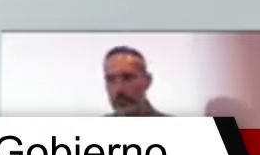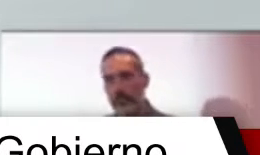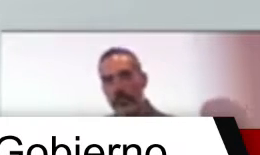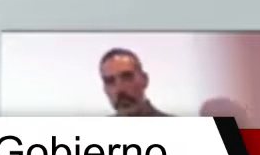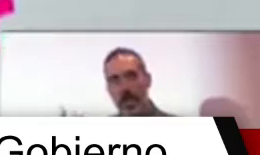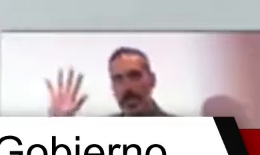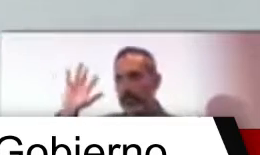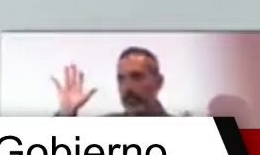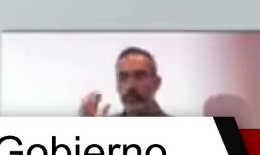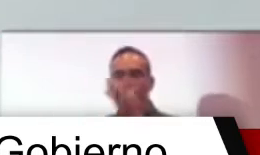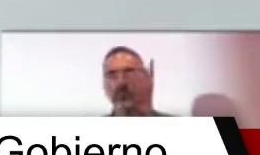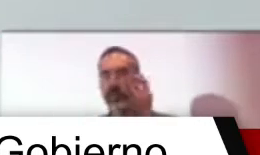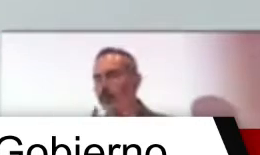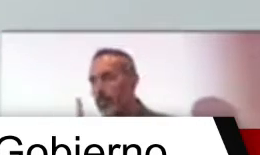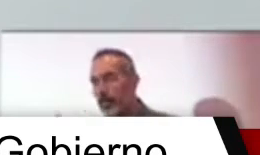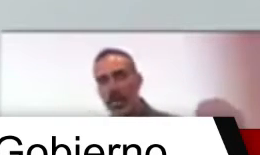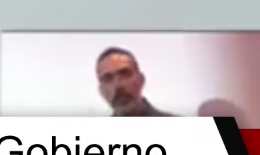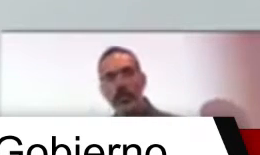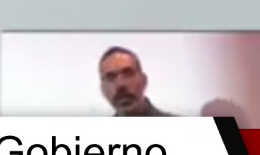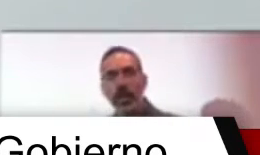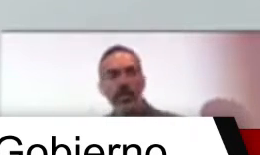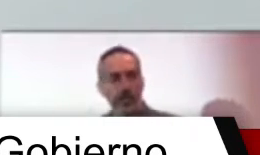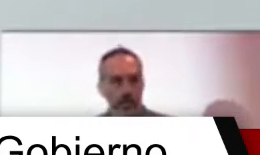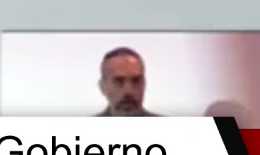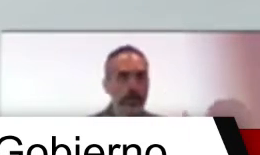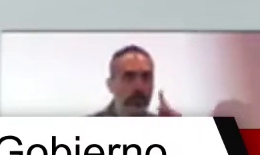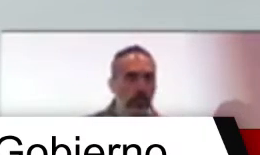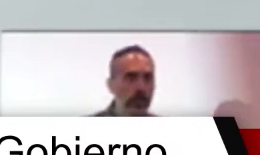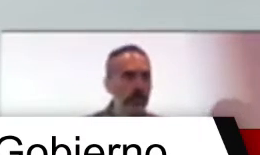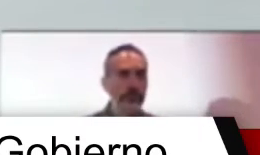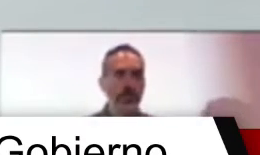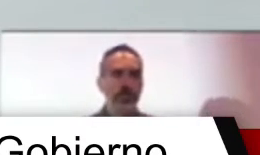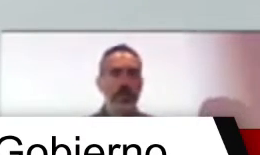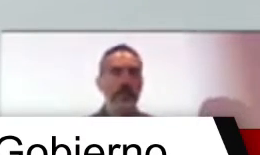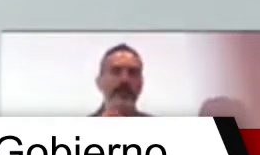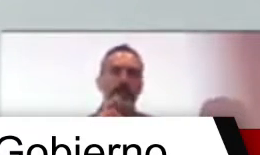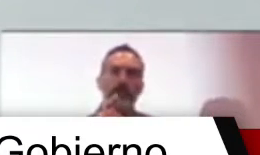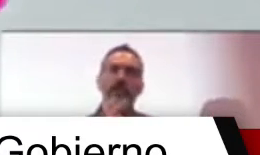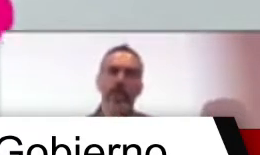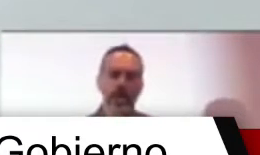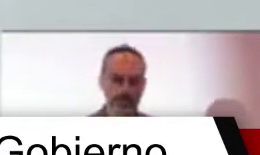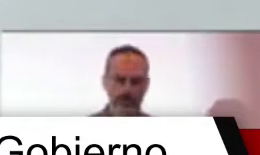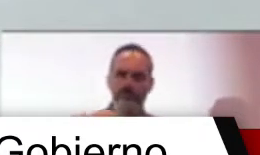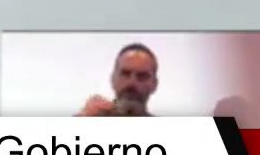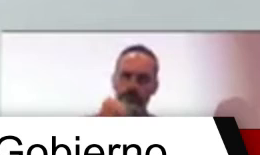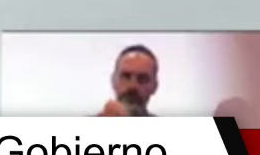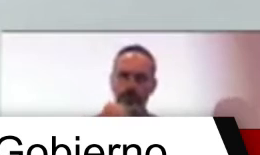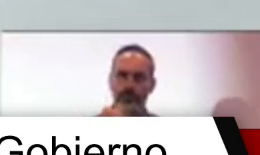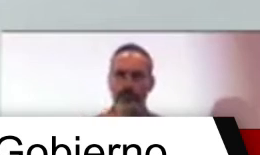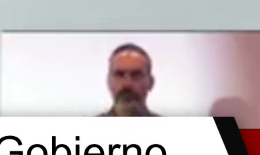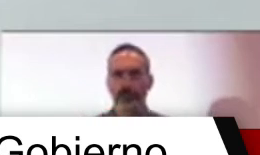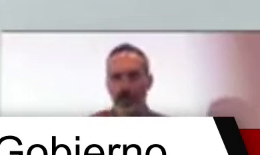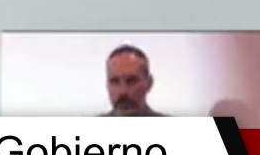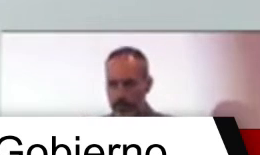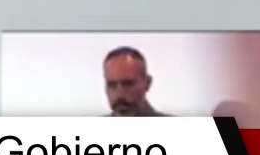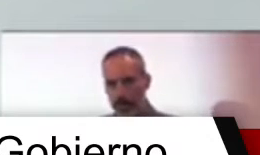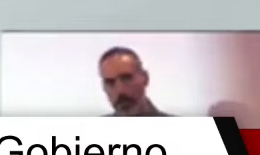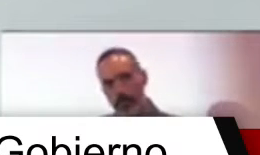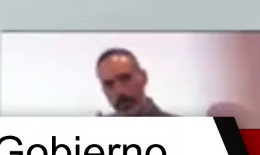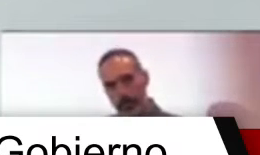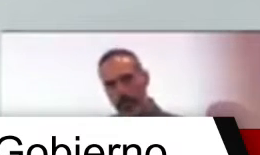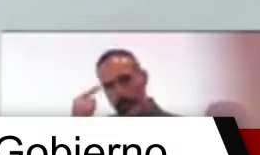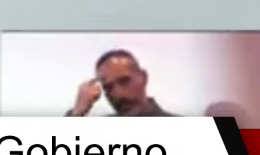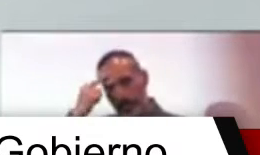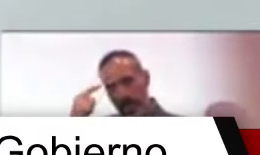mereces. Contigo Mujer para empoderar a las mujeres. Médico Contigo para llevar la salud